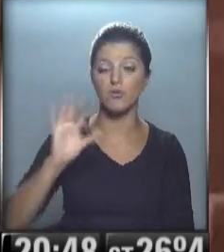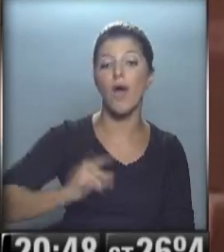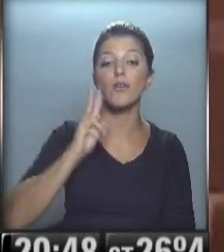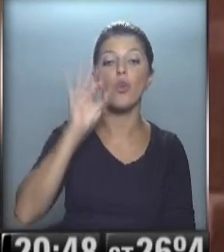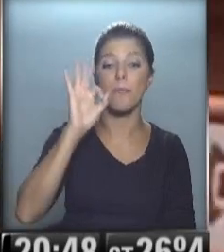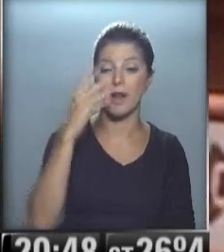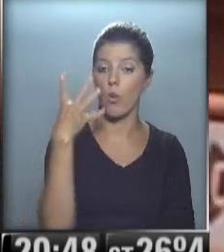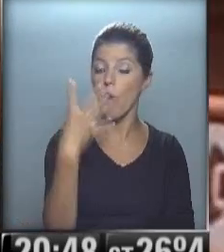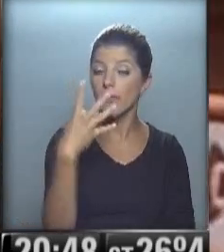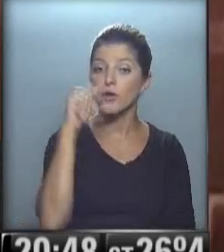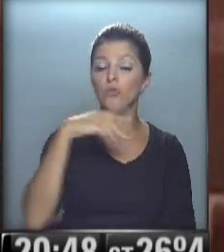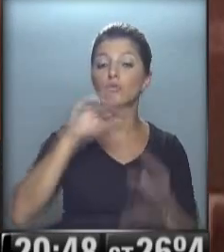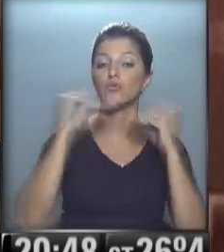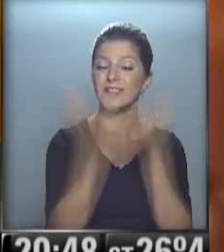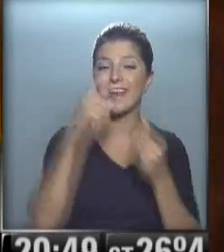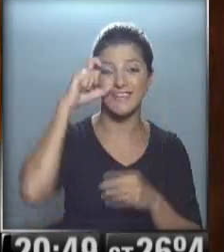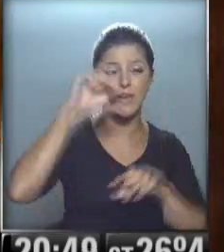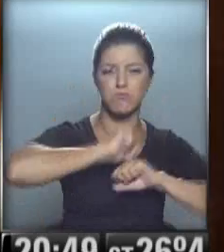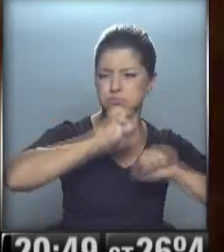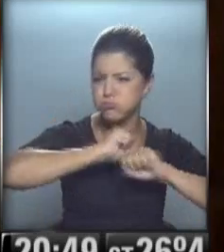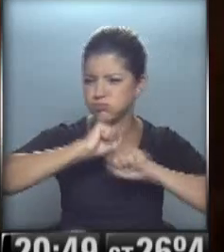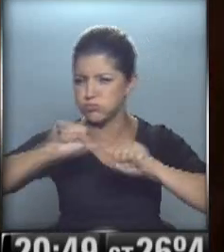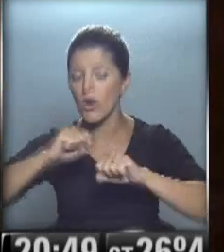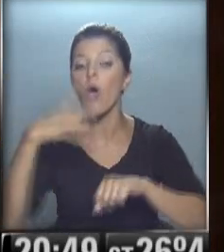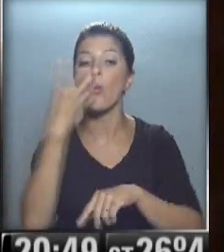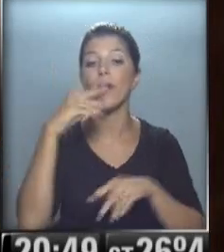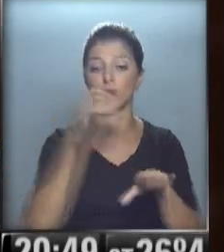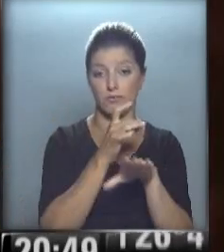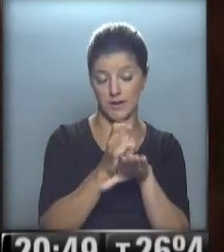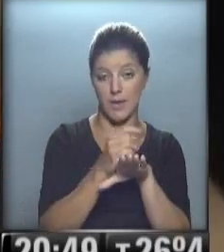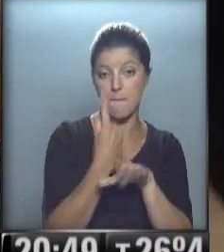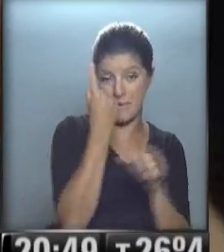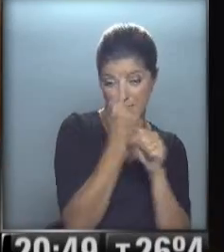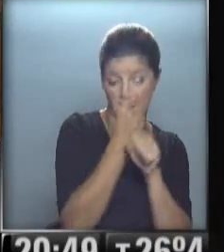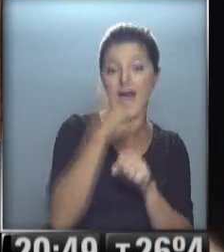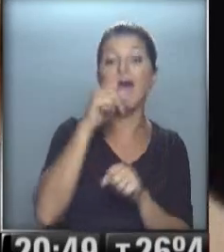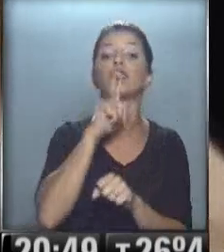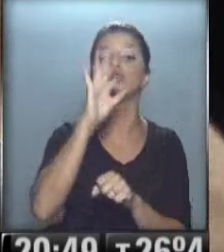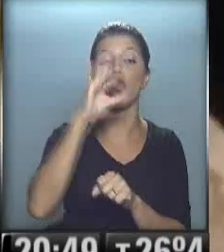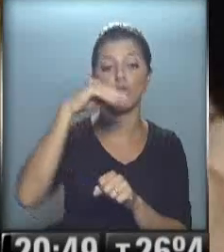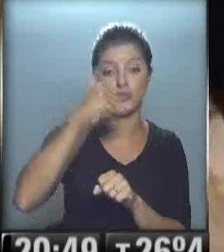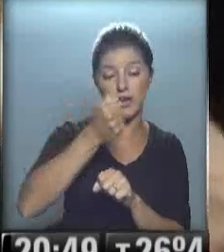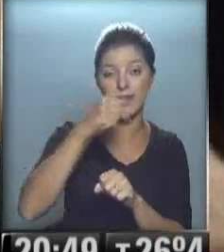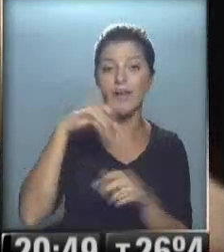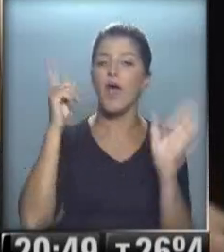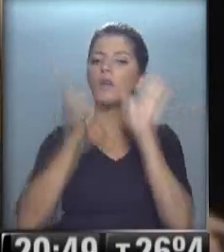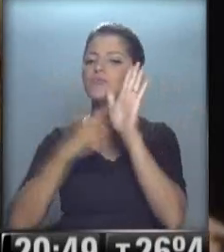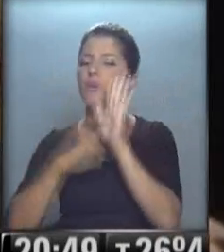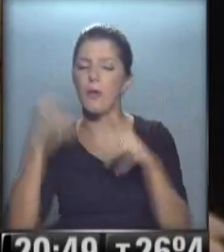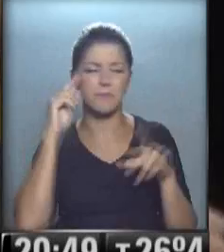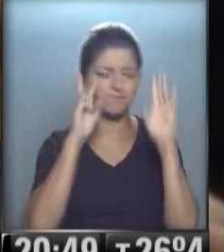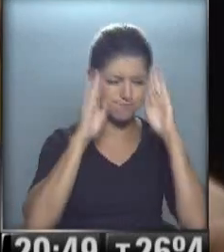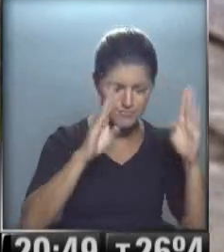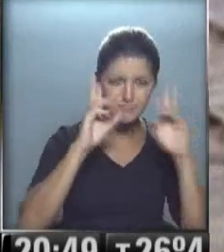explotaron 10 bombas en 4 trenes. La primera en la estación Atocha. Las autoridades apuntaron a la organización